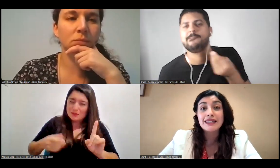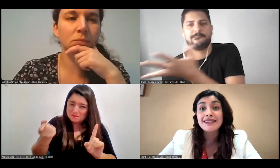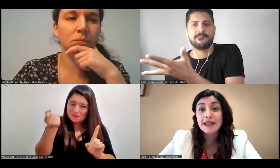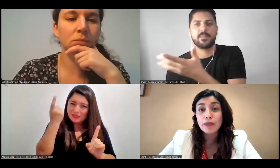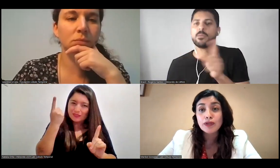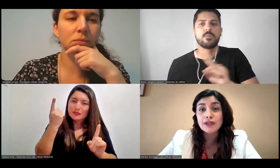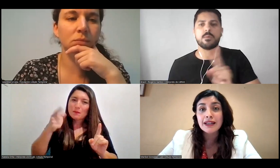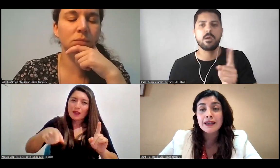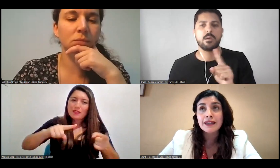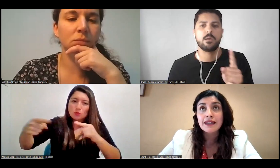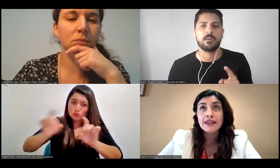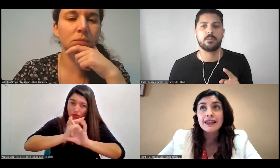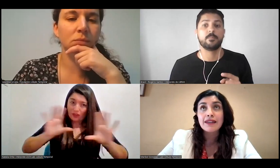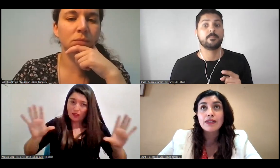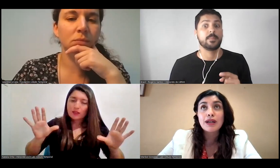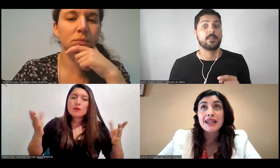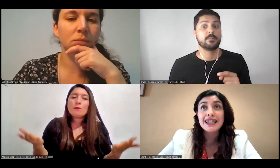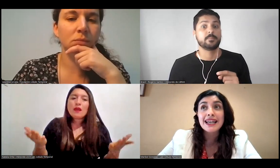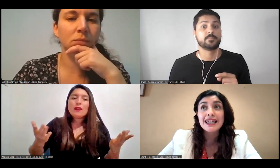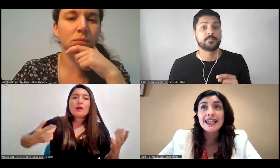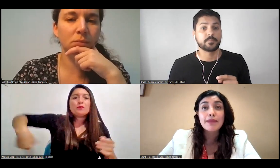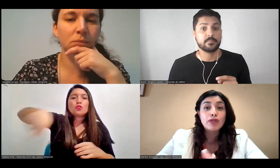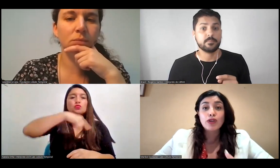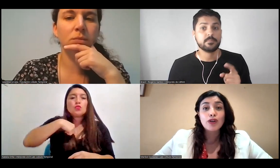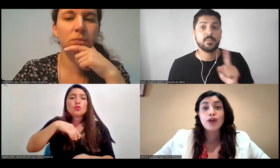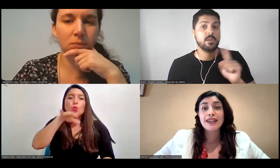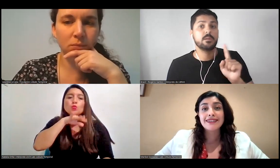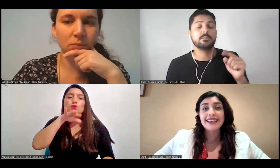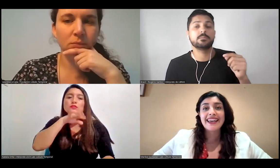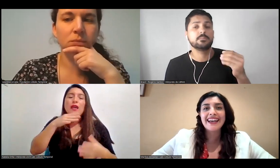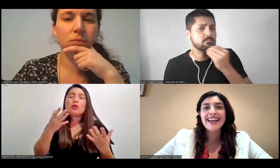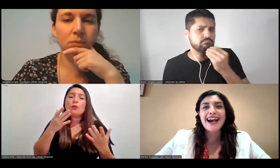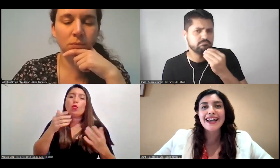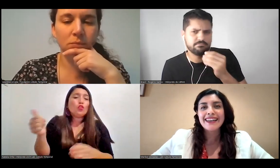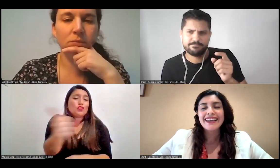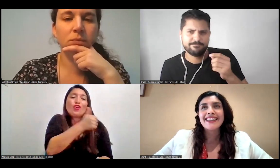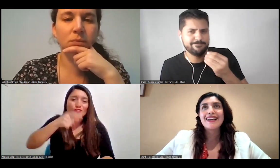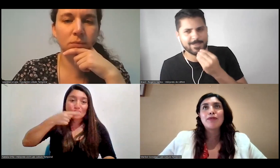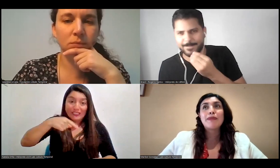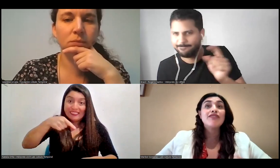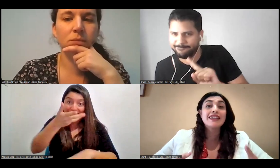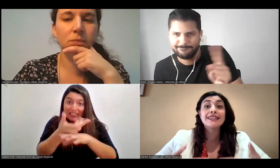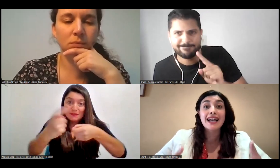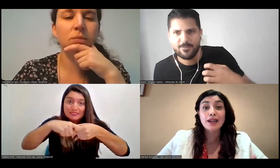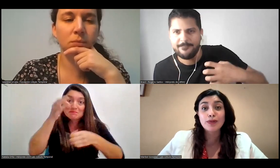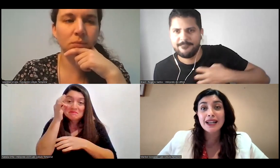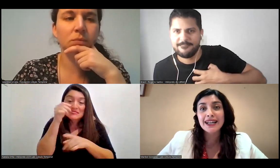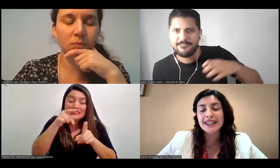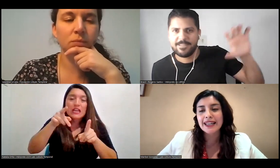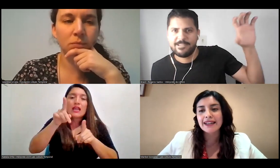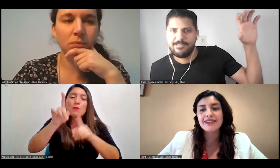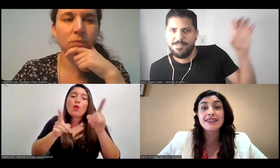la utilicemos de una manera en que, digamos, todos los oyentes que digamos, manifiesten